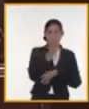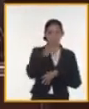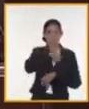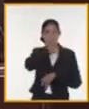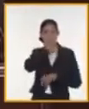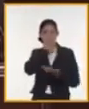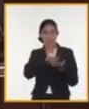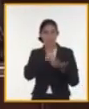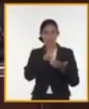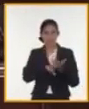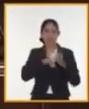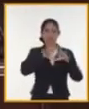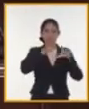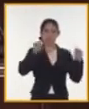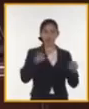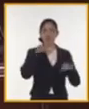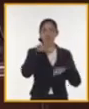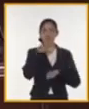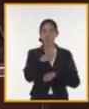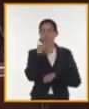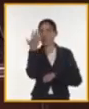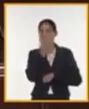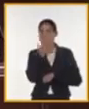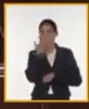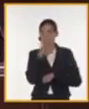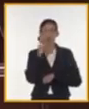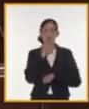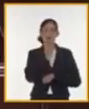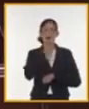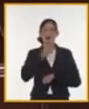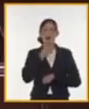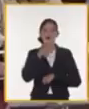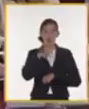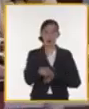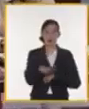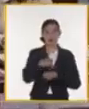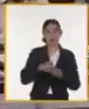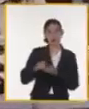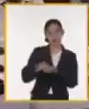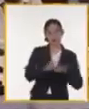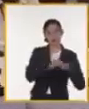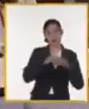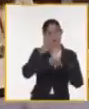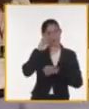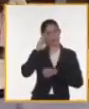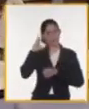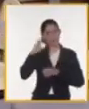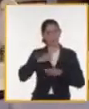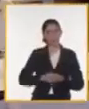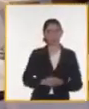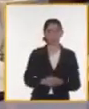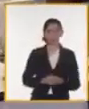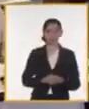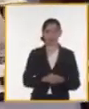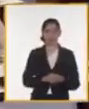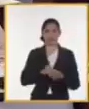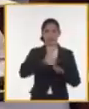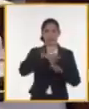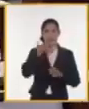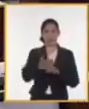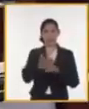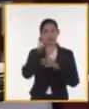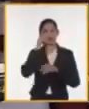definiera José Martí. Su ejemplo inmortal nos guía y acompaña hoy. Próximos a conmemorar el